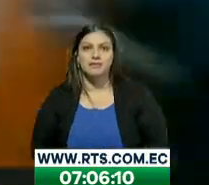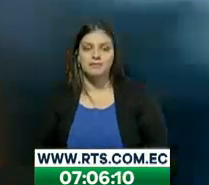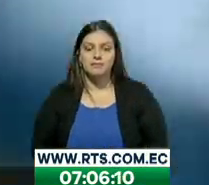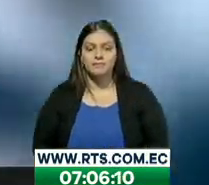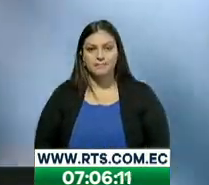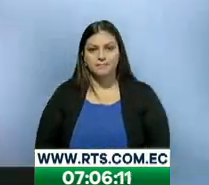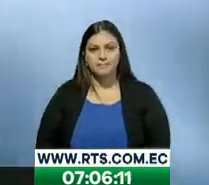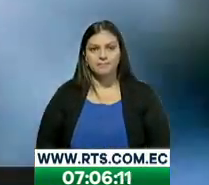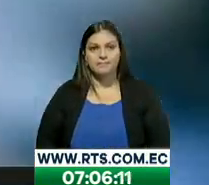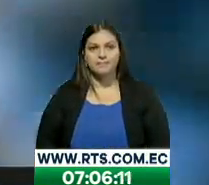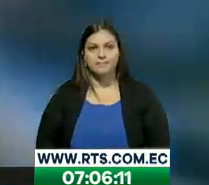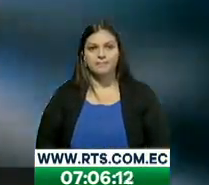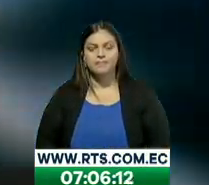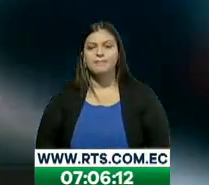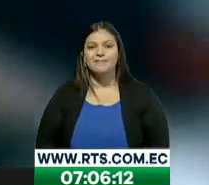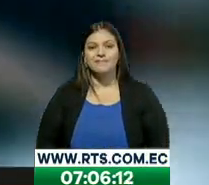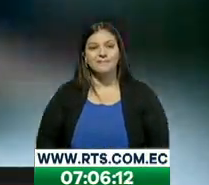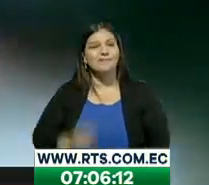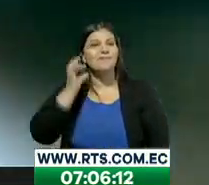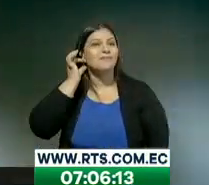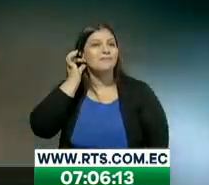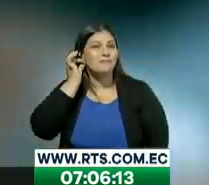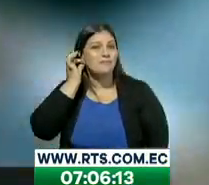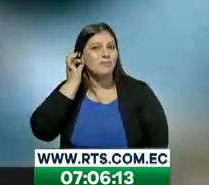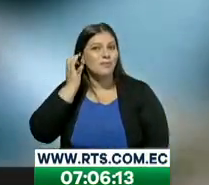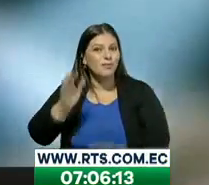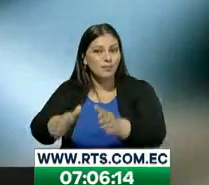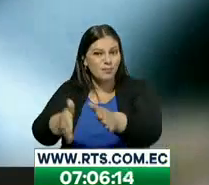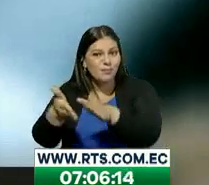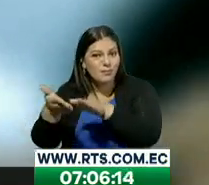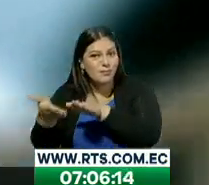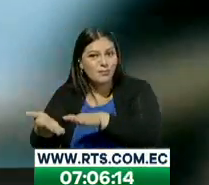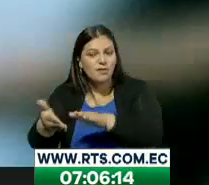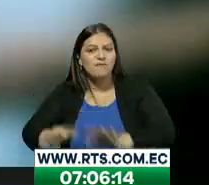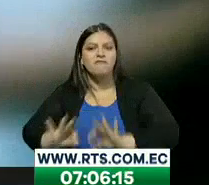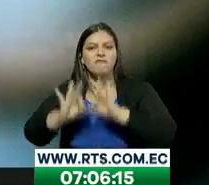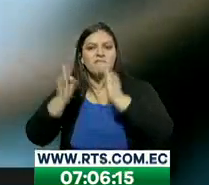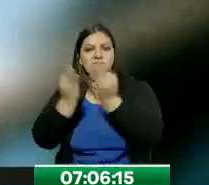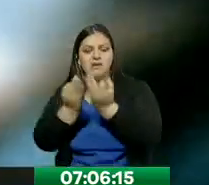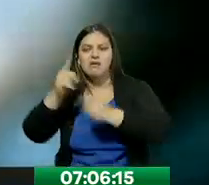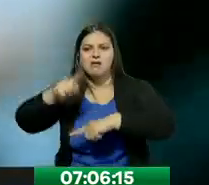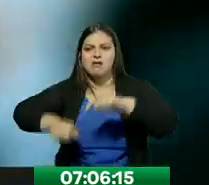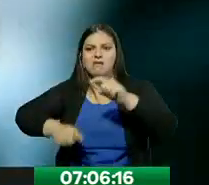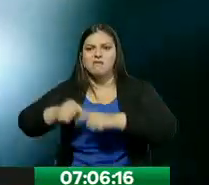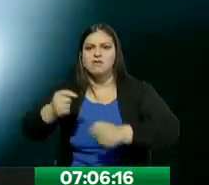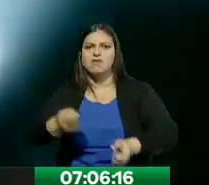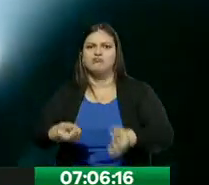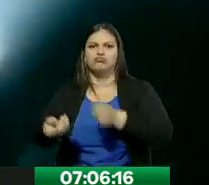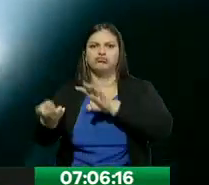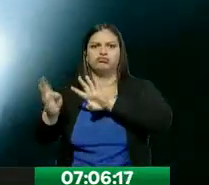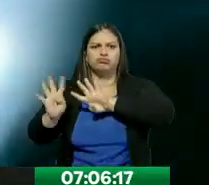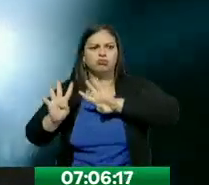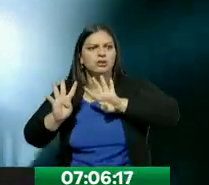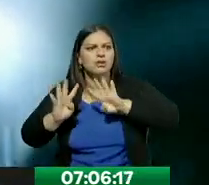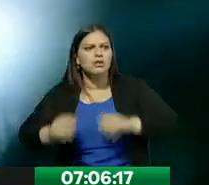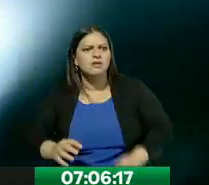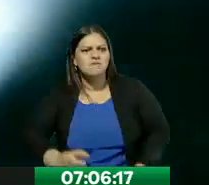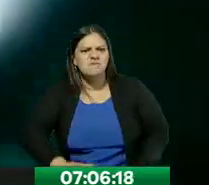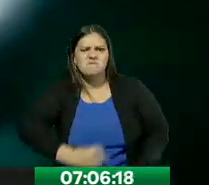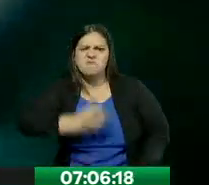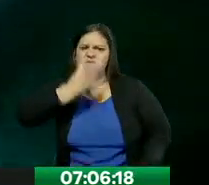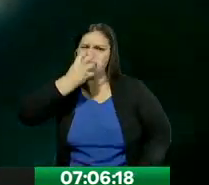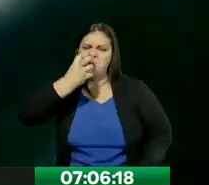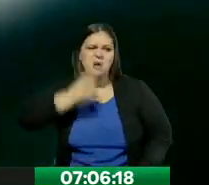por él. Familiares y amigos de la señora Amanda de Jesús Ruiz Briones quisieron hacer justicia con sus manos cuando la policía iba a trasladar